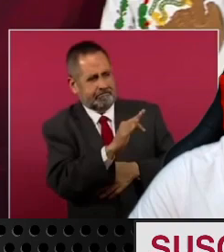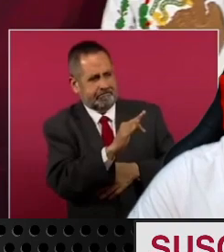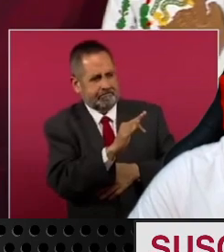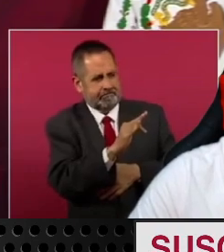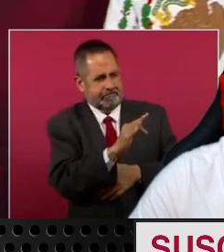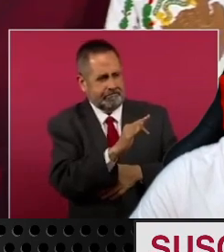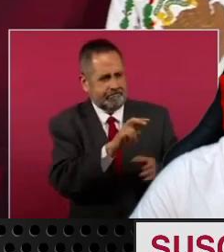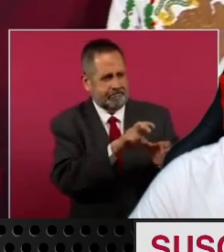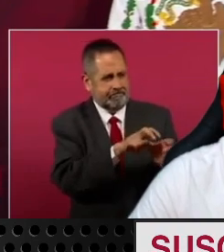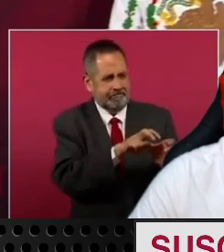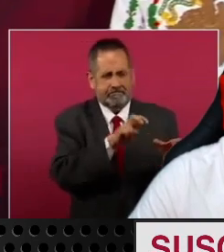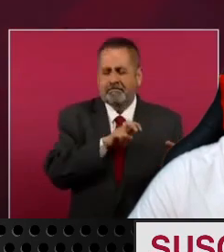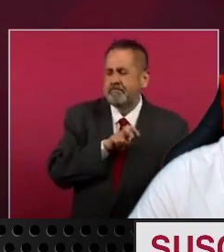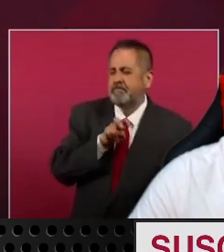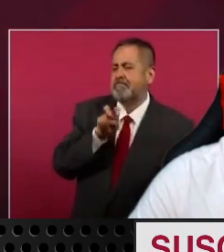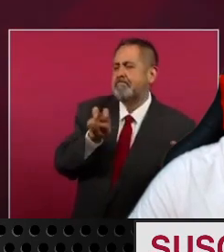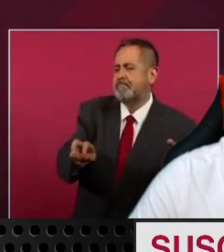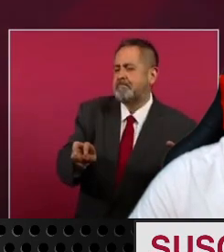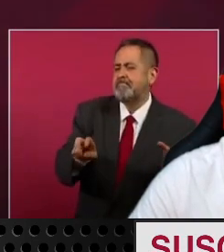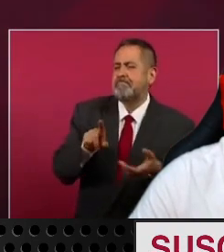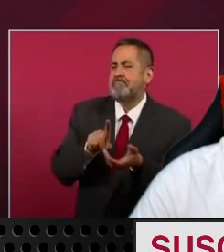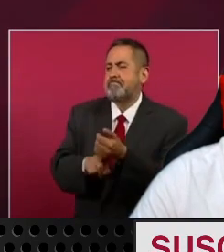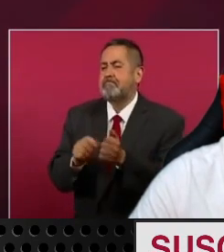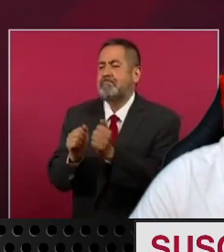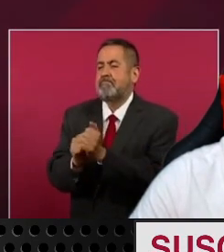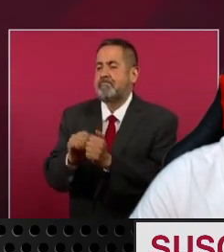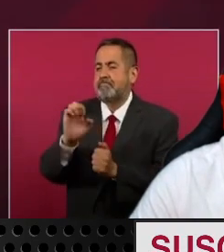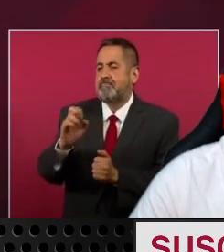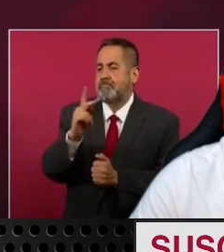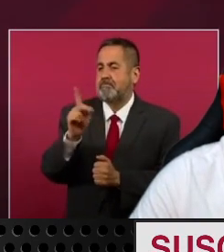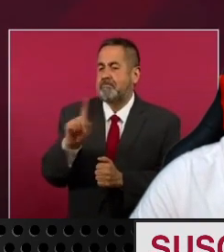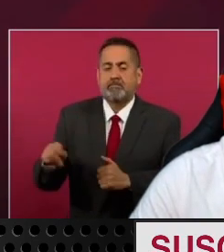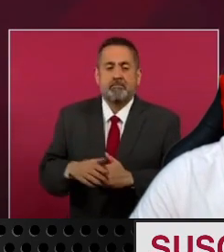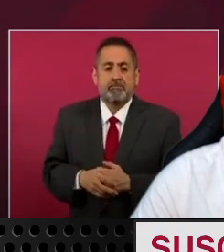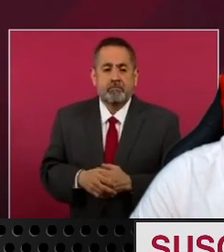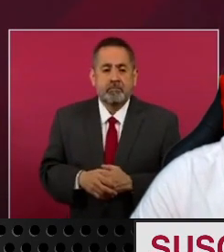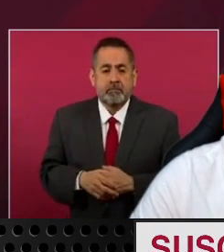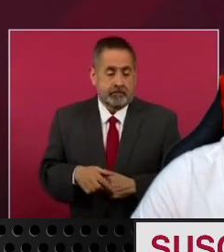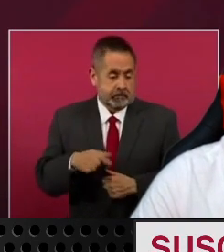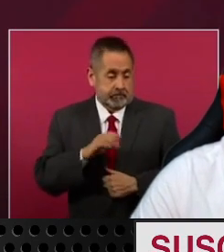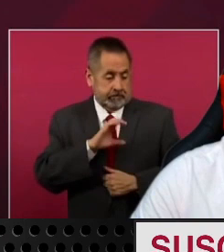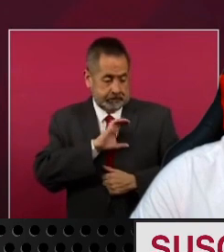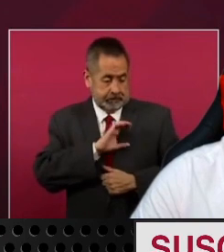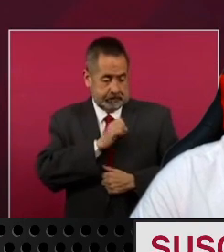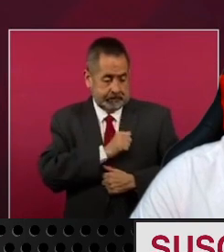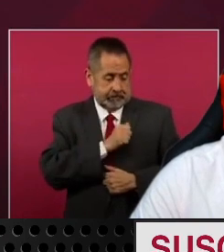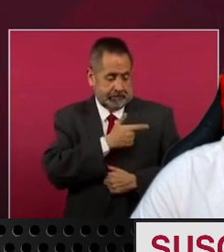cambiar de chaqueta pues y se vuelve cedillista